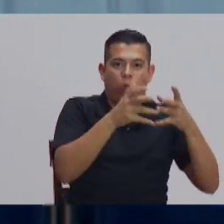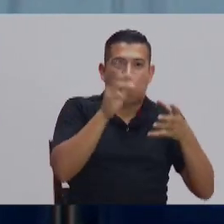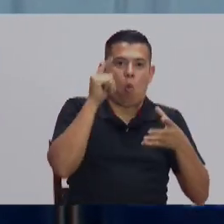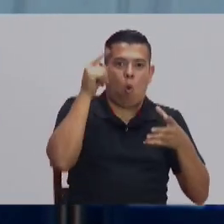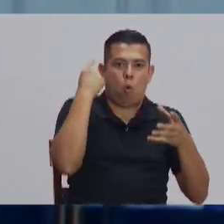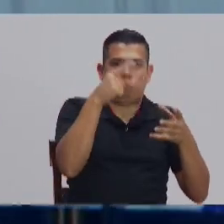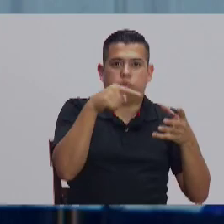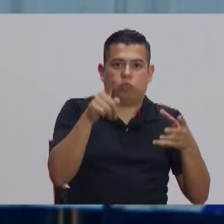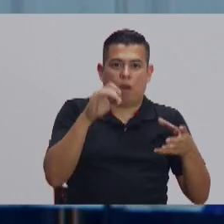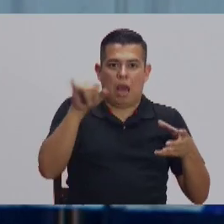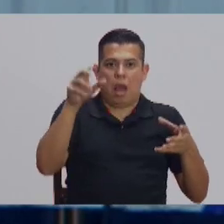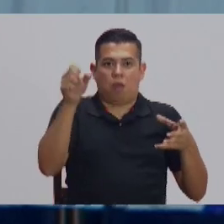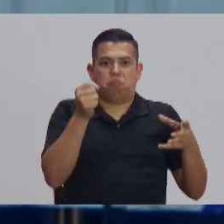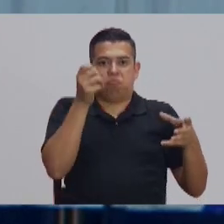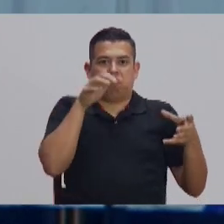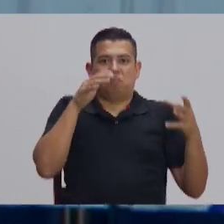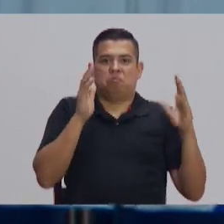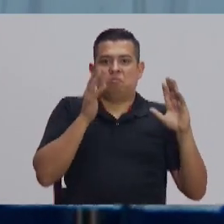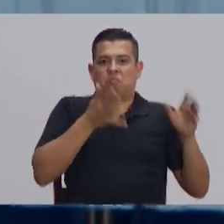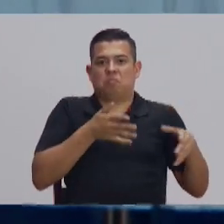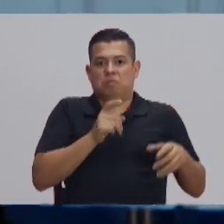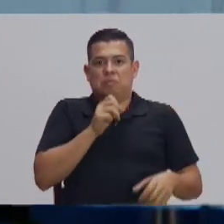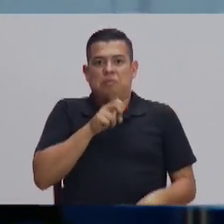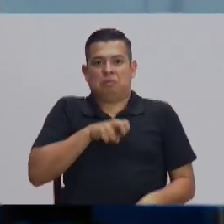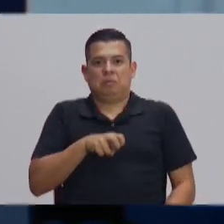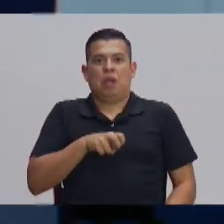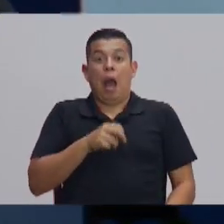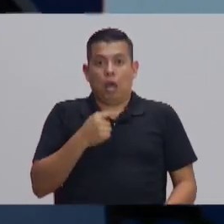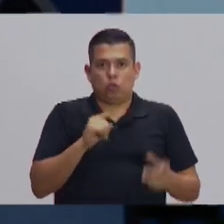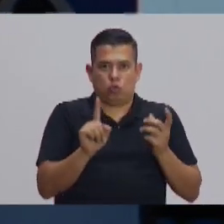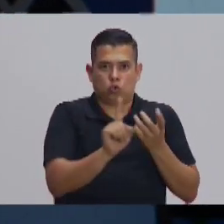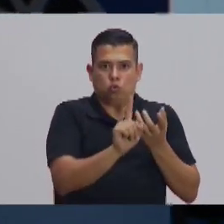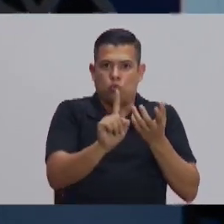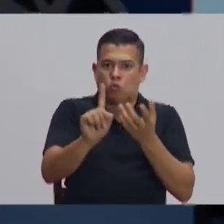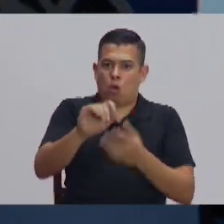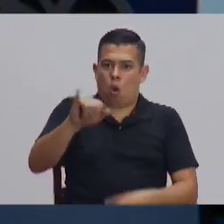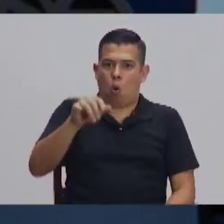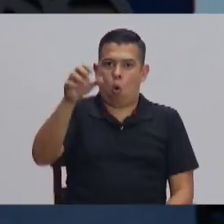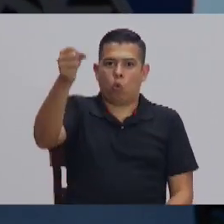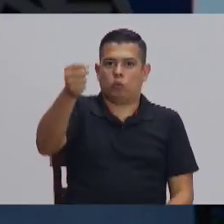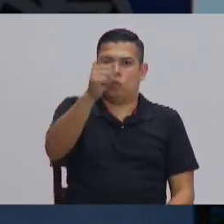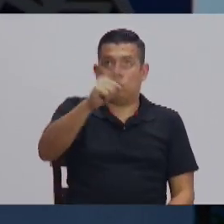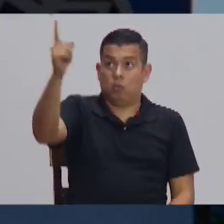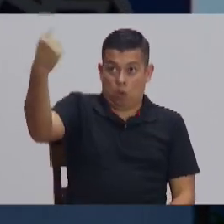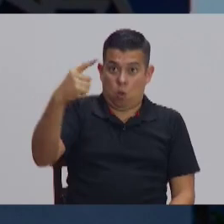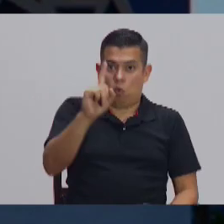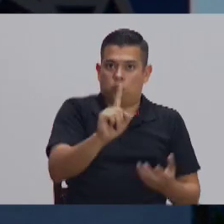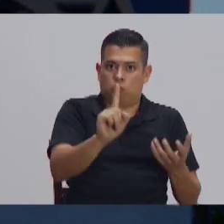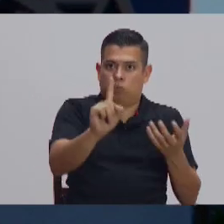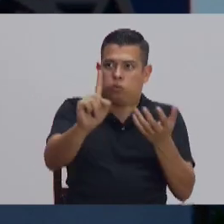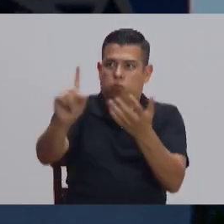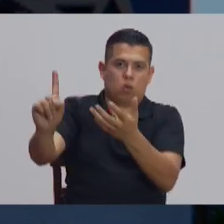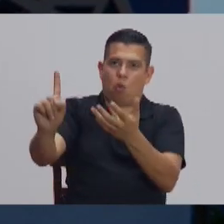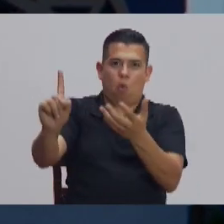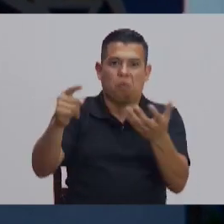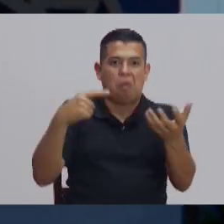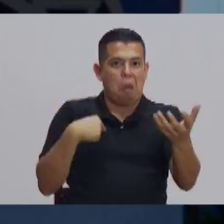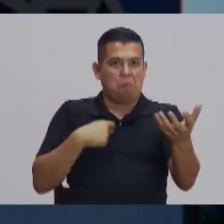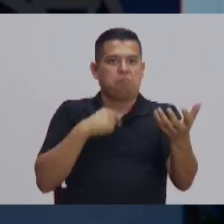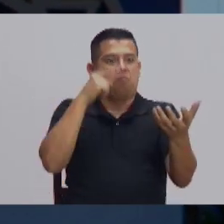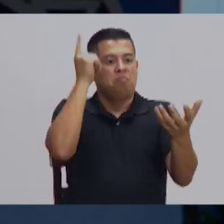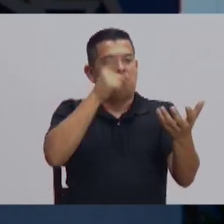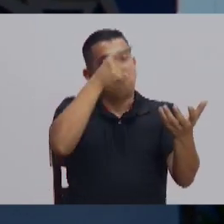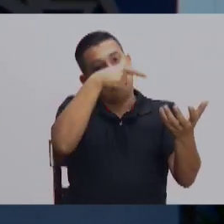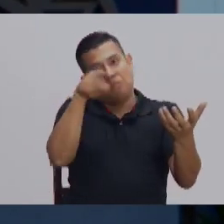mire qué importante ya no fue hecho con adelante porque yo soy conquistador josué el señor me lo dijo es justo el capítulo 5